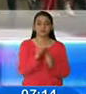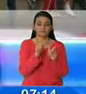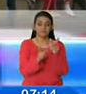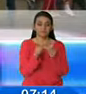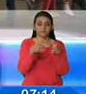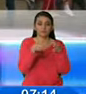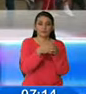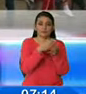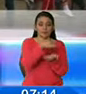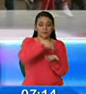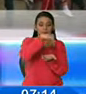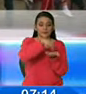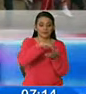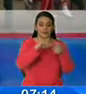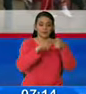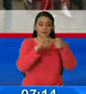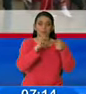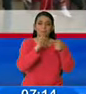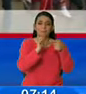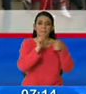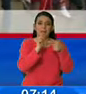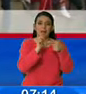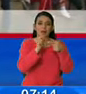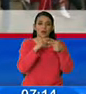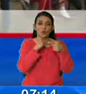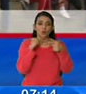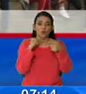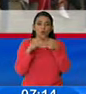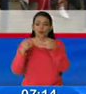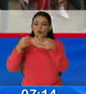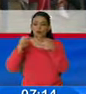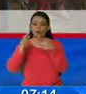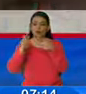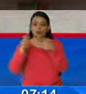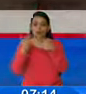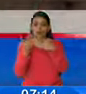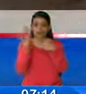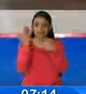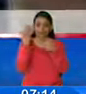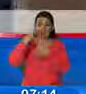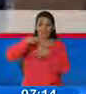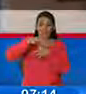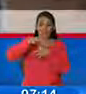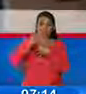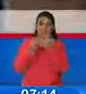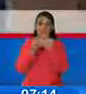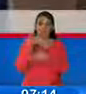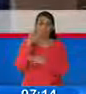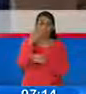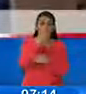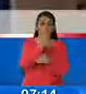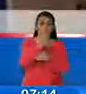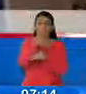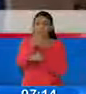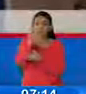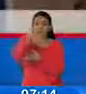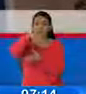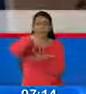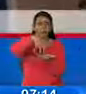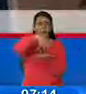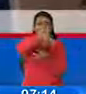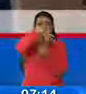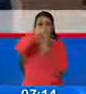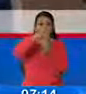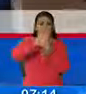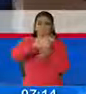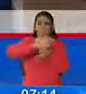del Cura y de Las Golondrinas dieron por cerrado el capítulo de años pasados, cuando en elecciones debían viajar a 5 provincias para sufragar.